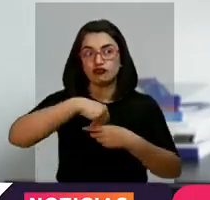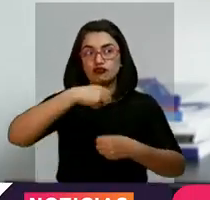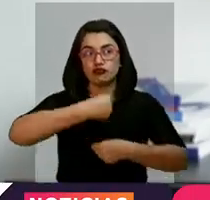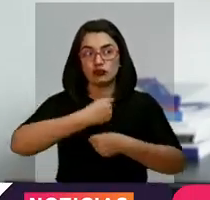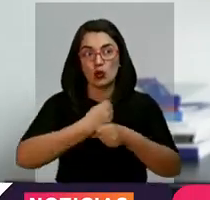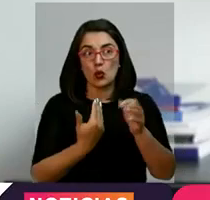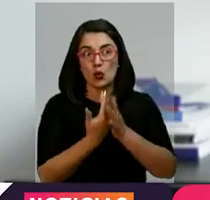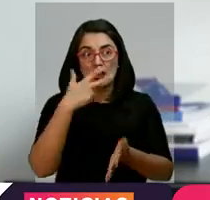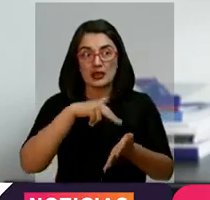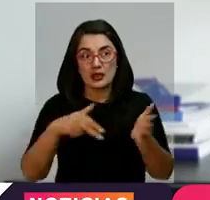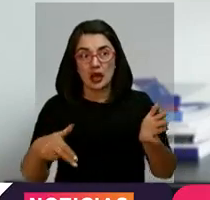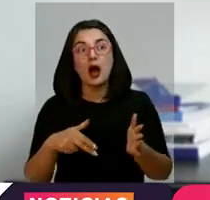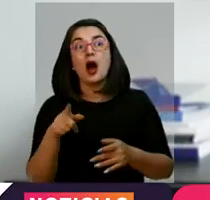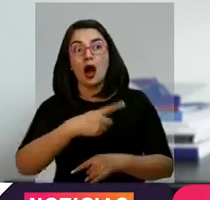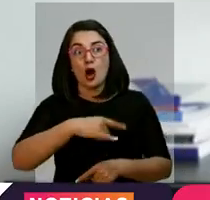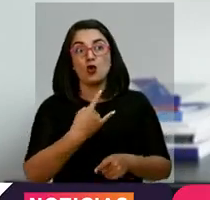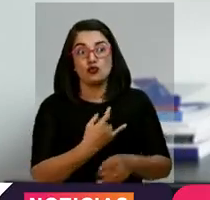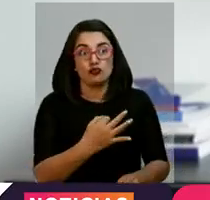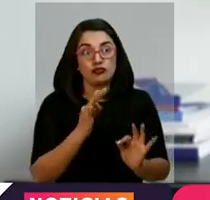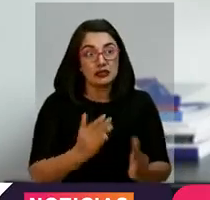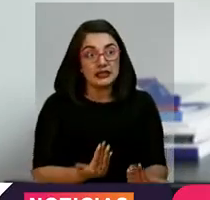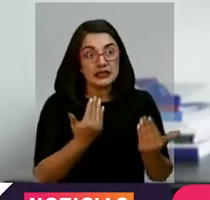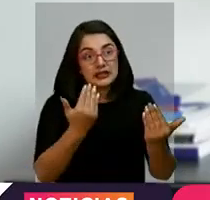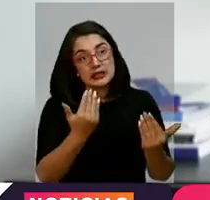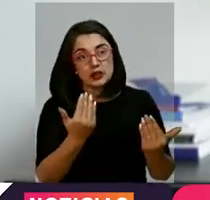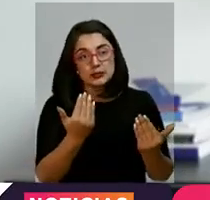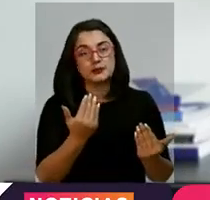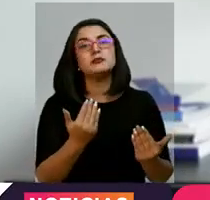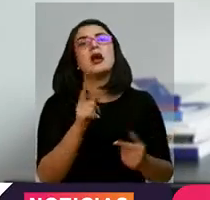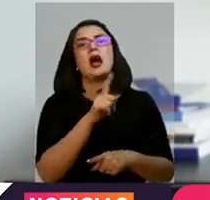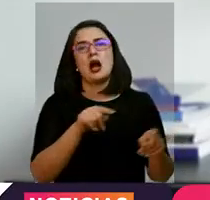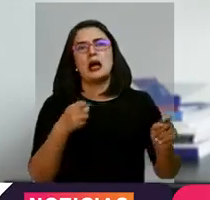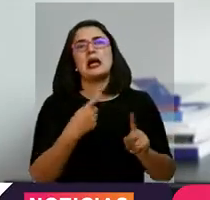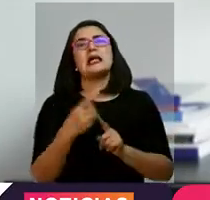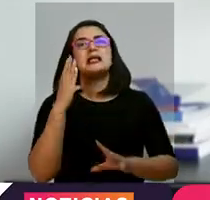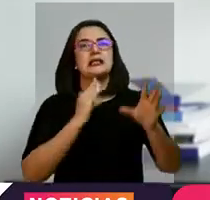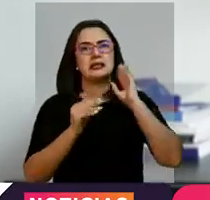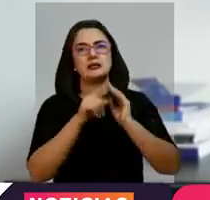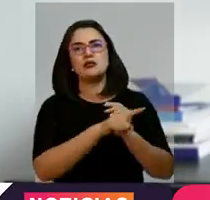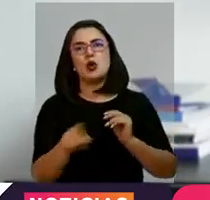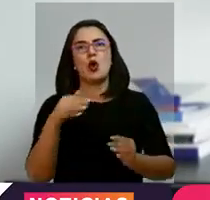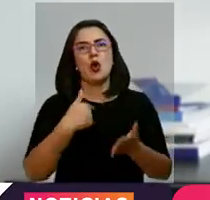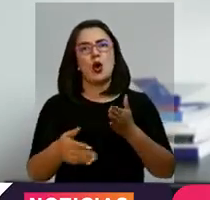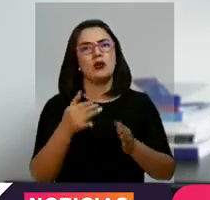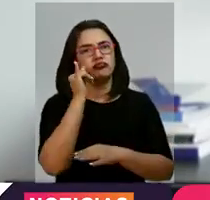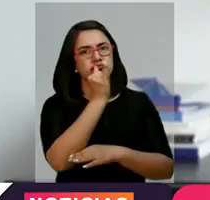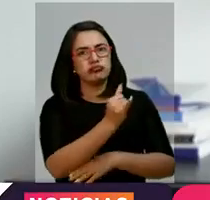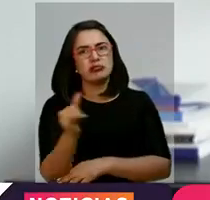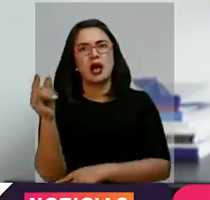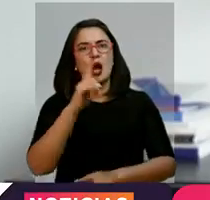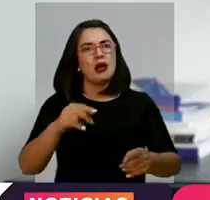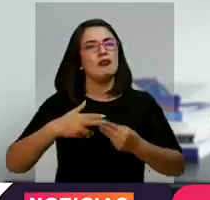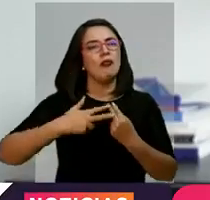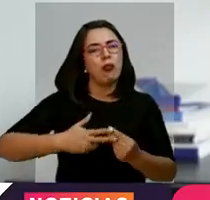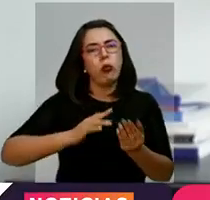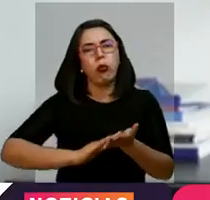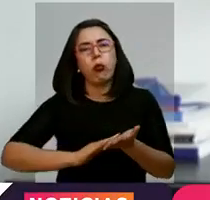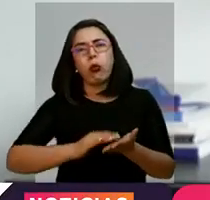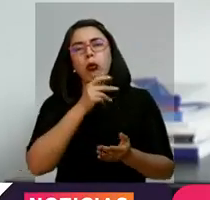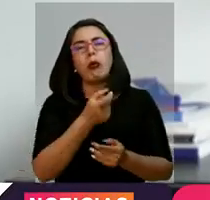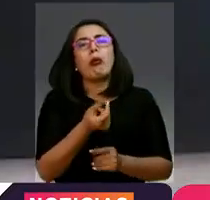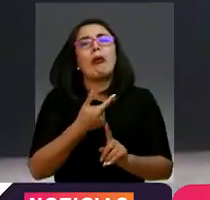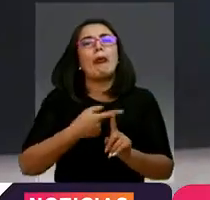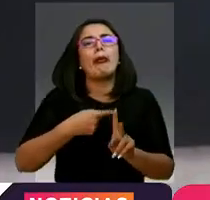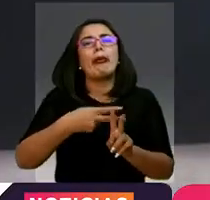tecnología, la van a utilizar de la mejor manera. Ha habido experiencias en donde se compran cámaras que luego no se le hacen mantenimientos y a los pocos meses no